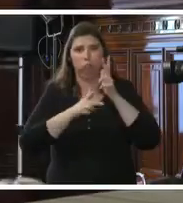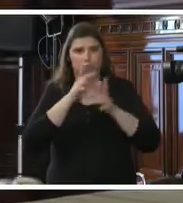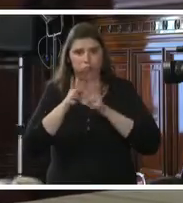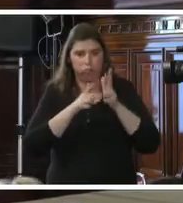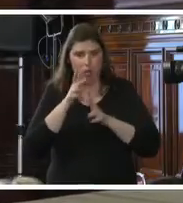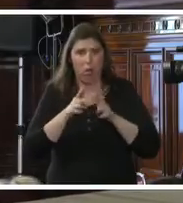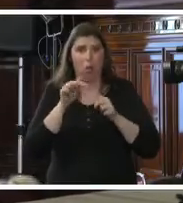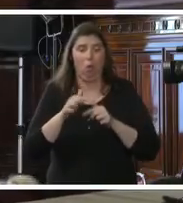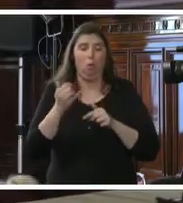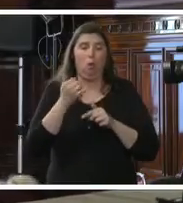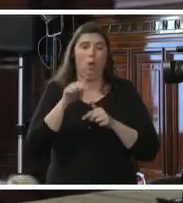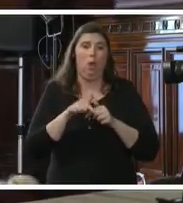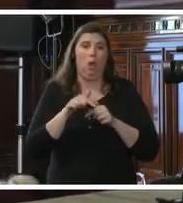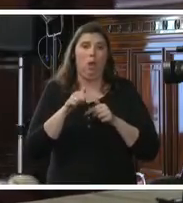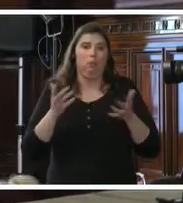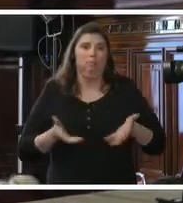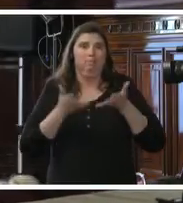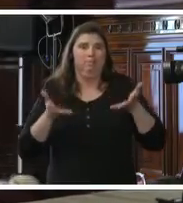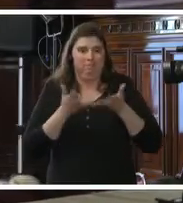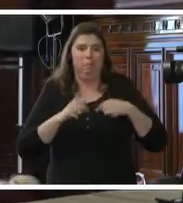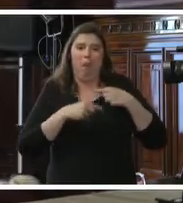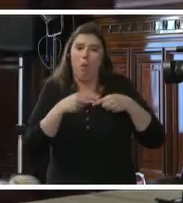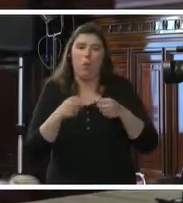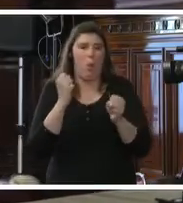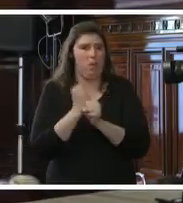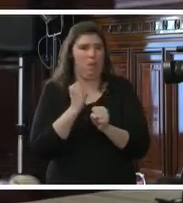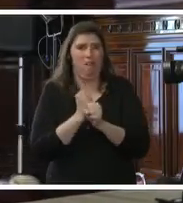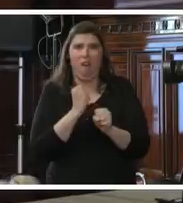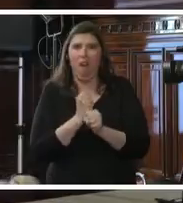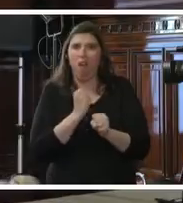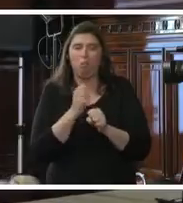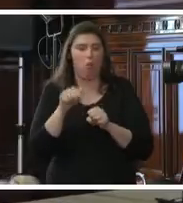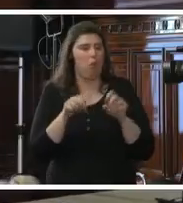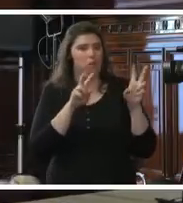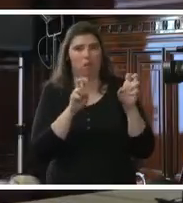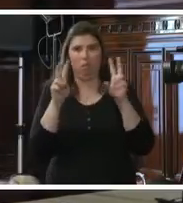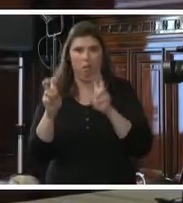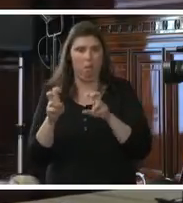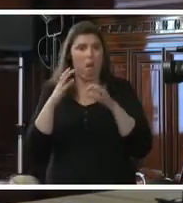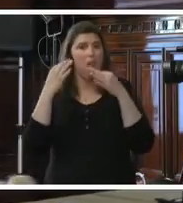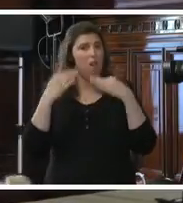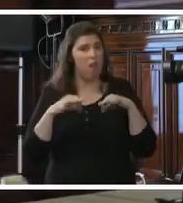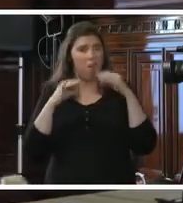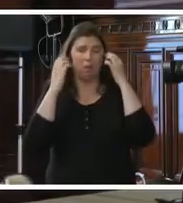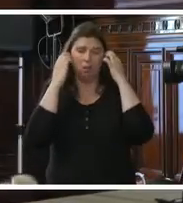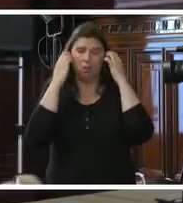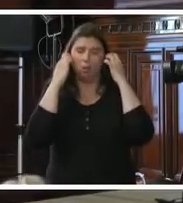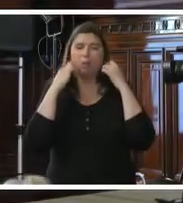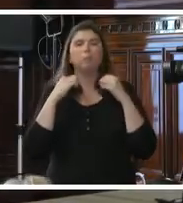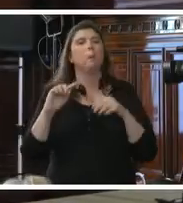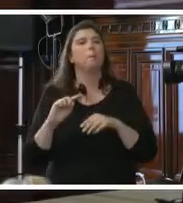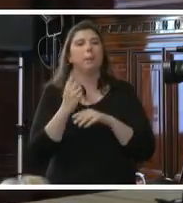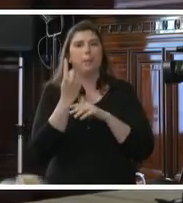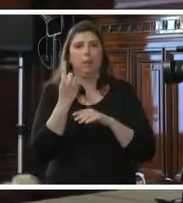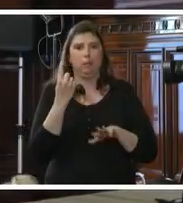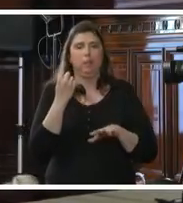estas palabras y esta voz de aliento para seguir trabajando en el tema. Realmente creo que es la primera vez